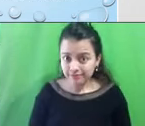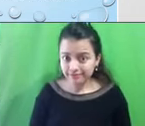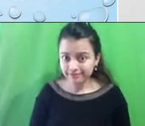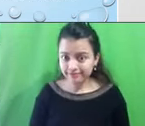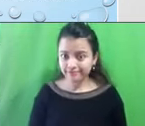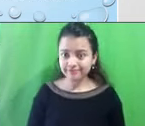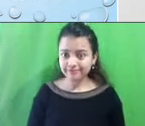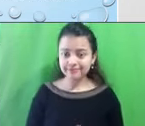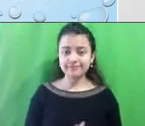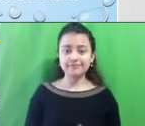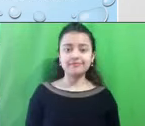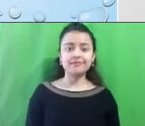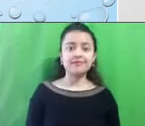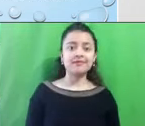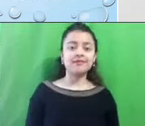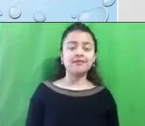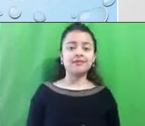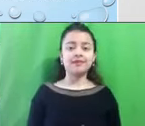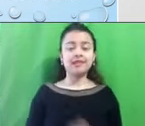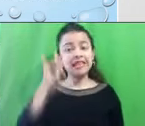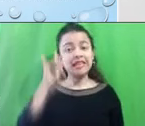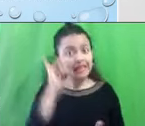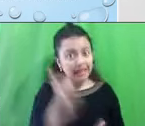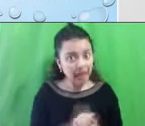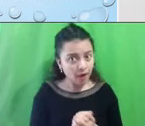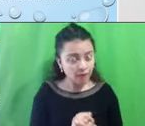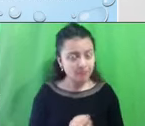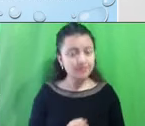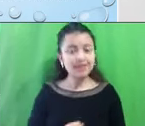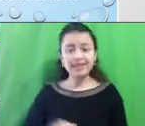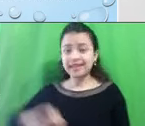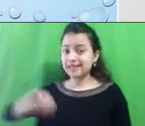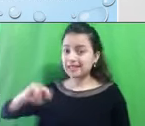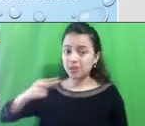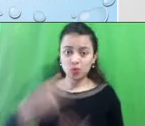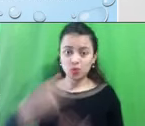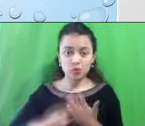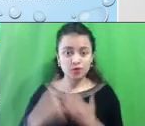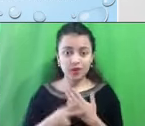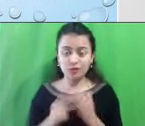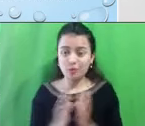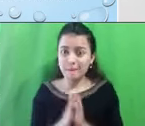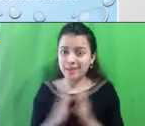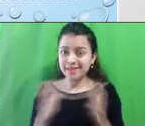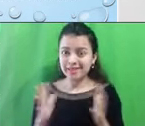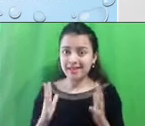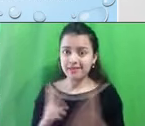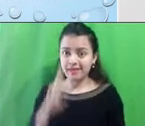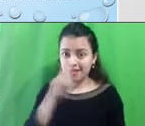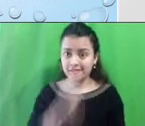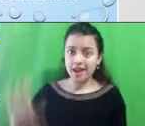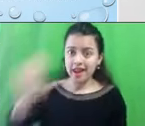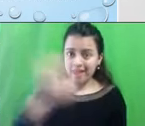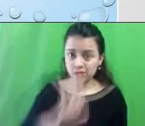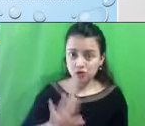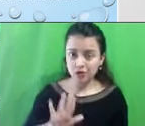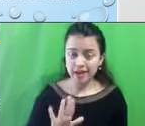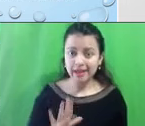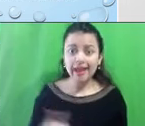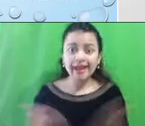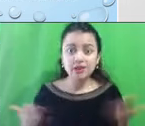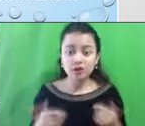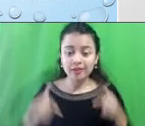sin temor a equivocarme, creo que es el segundo proyecto más grande que se desarrollaría en el país, y uno lo tenemos aquí en